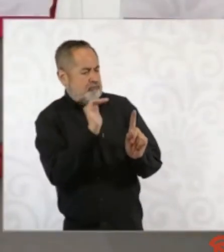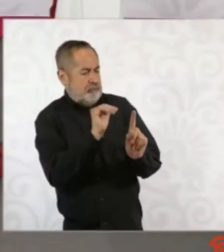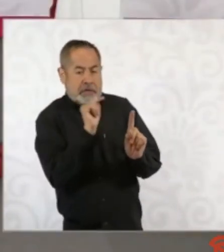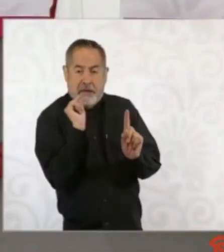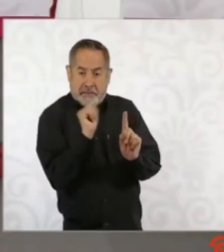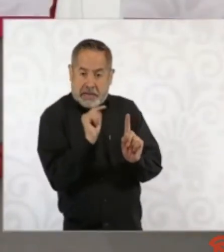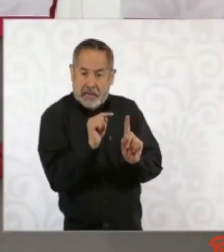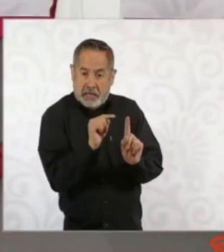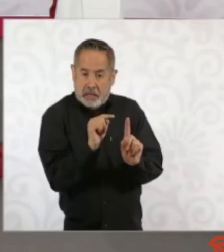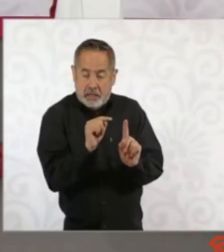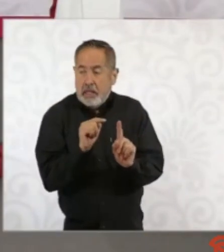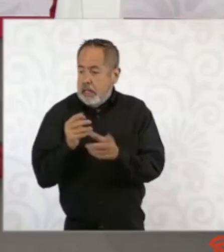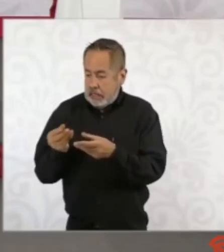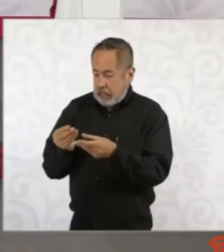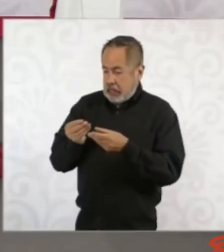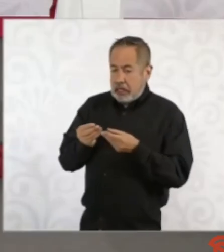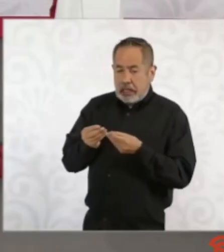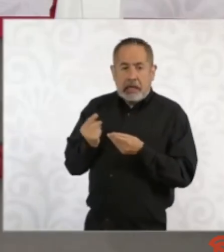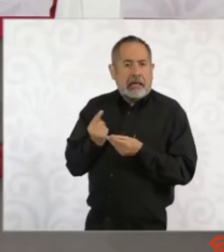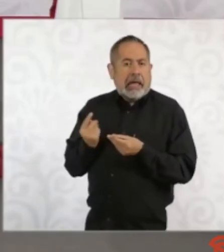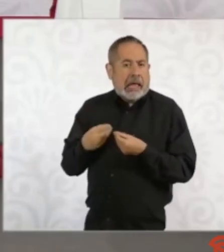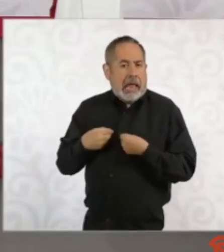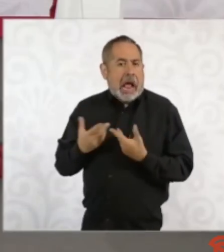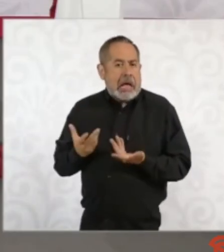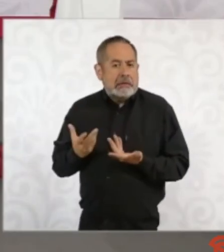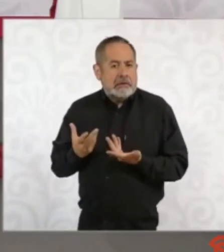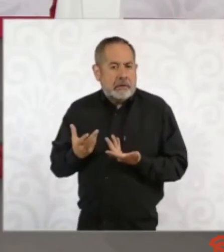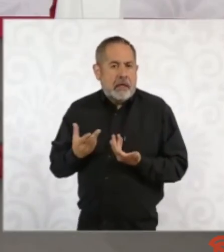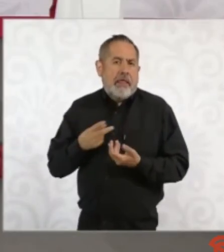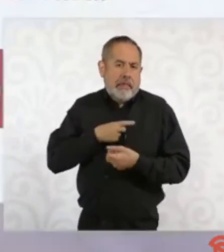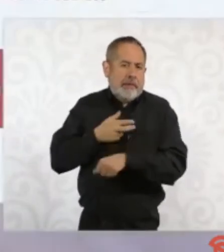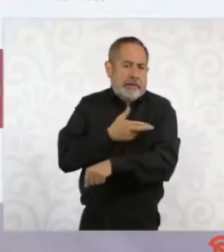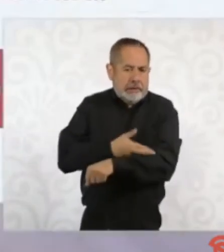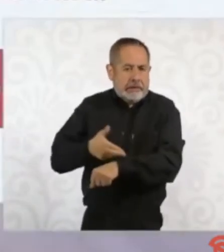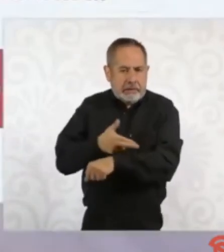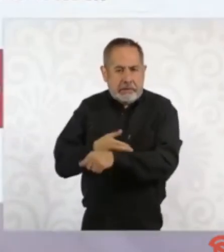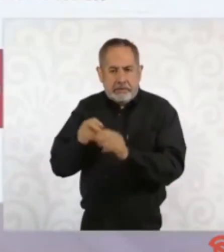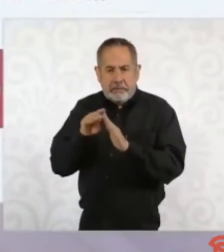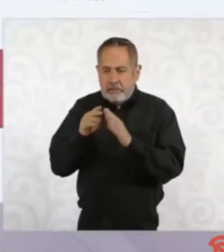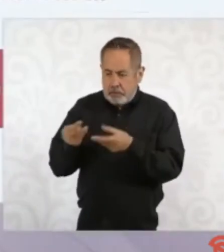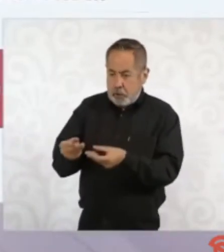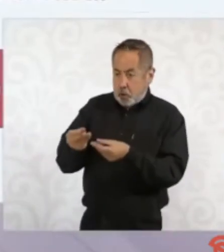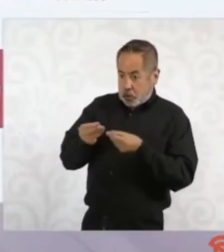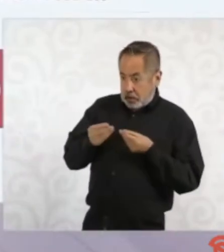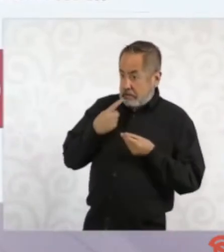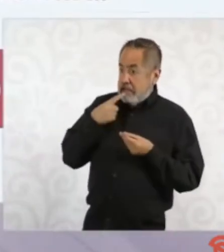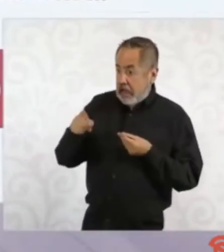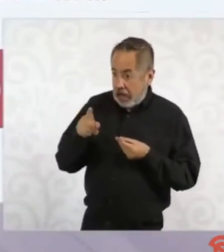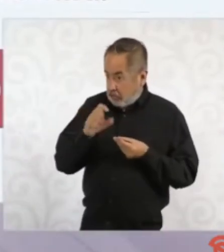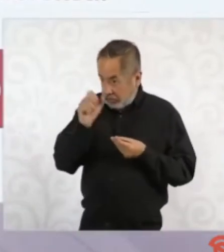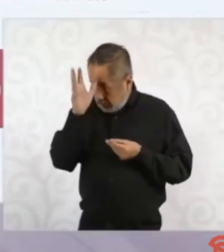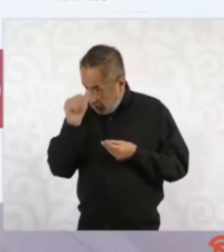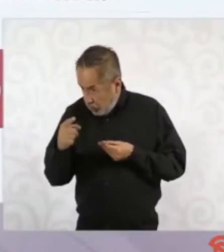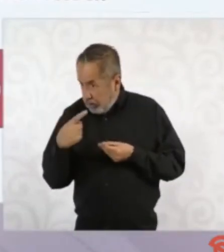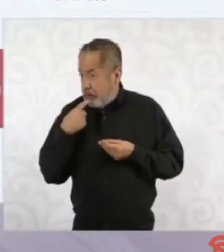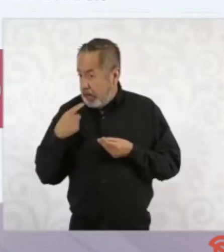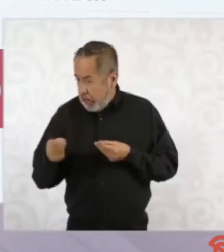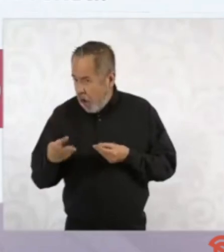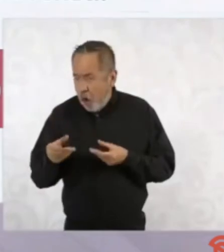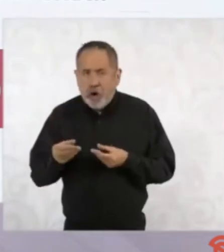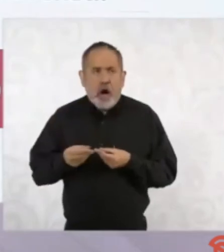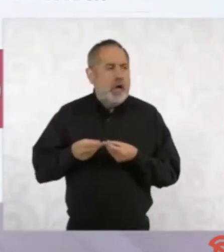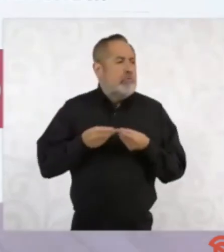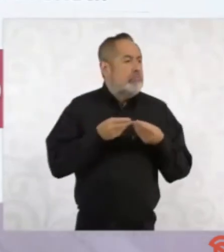información? Pues debe haber un procedimiento que se establece en los lineamientos, que es la queja, y plazos para que te